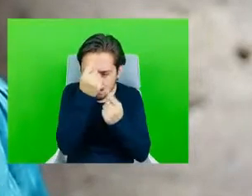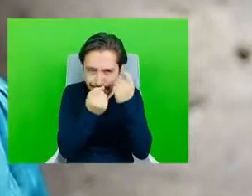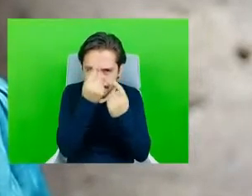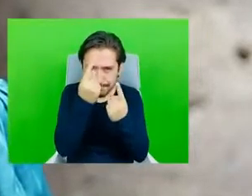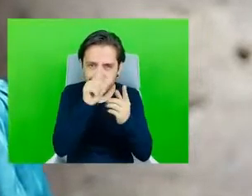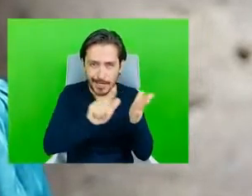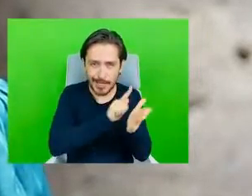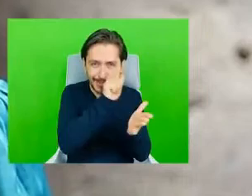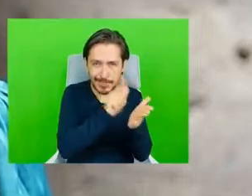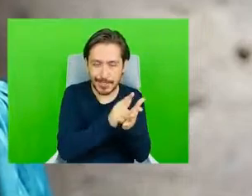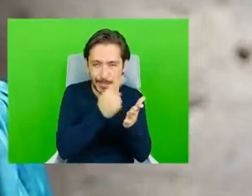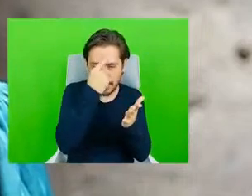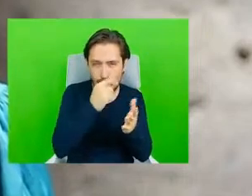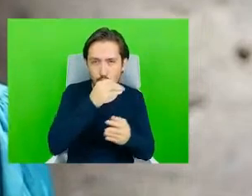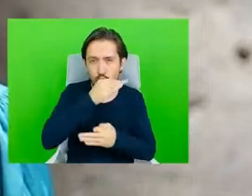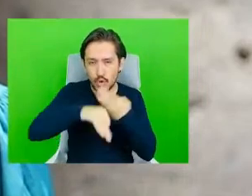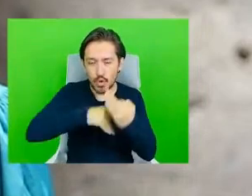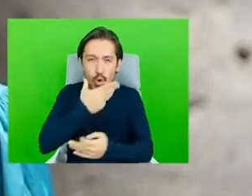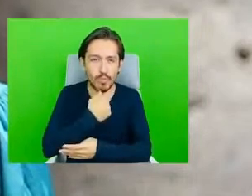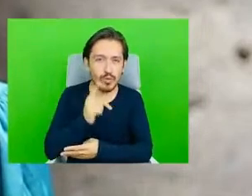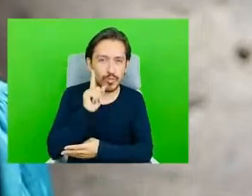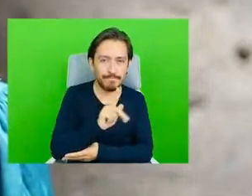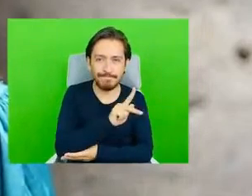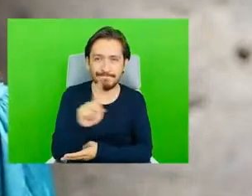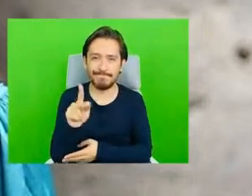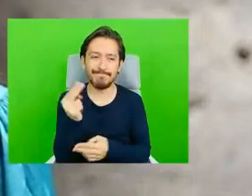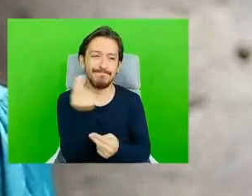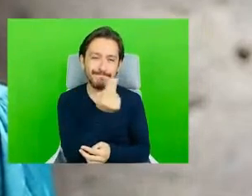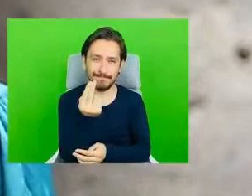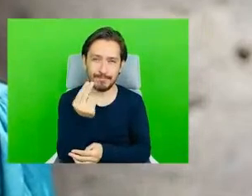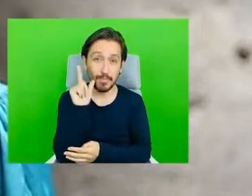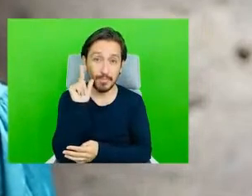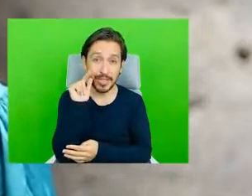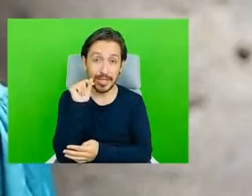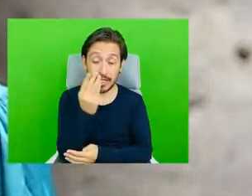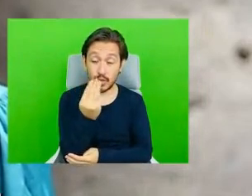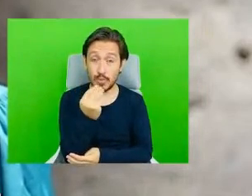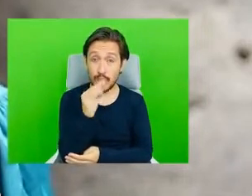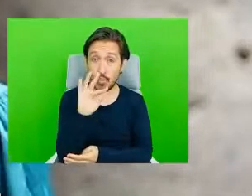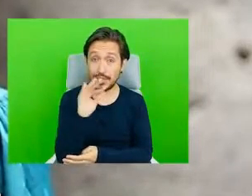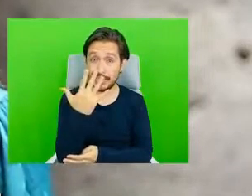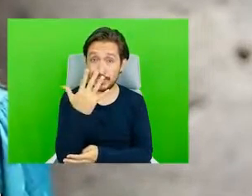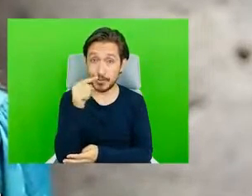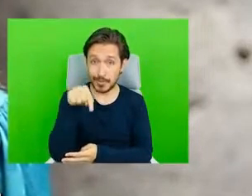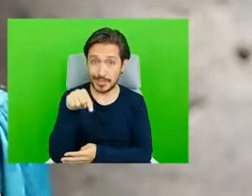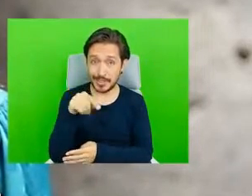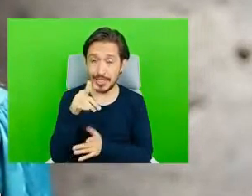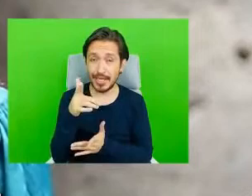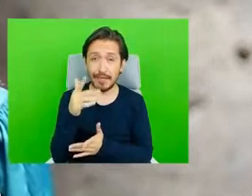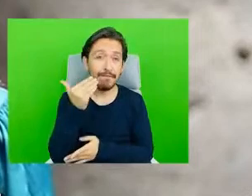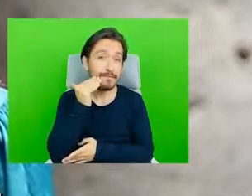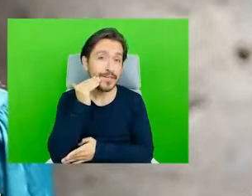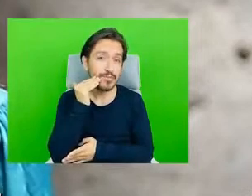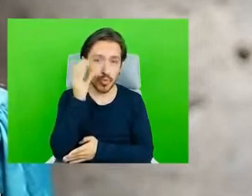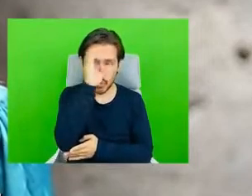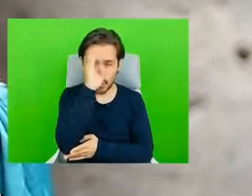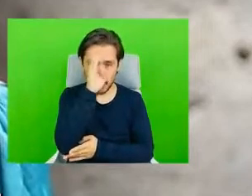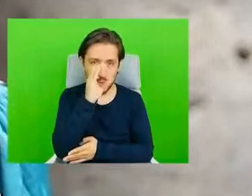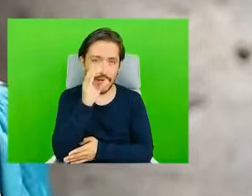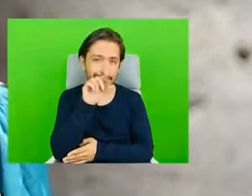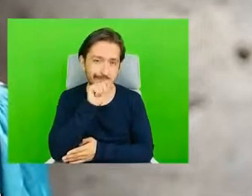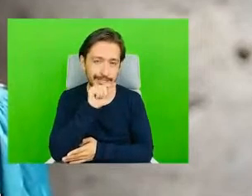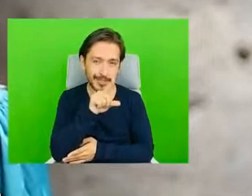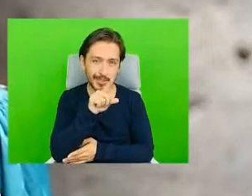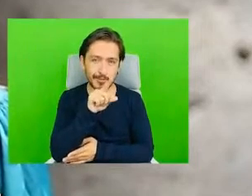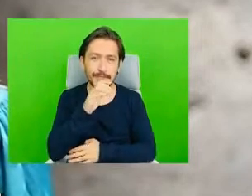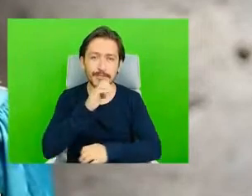políticas culturales que todas y todos necesitamos. Te esperamos mañana a las 9:45 en este canal de Facebook Cultura Jalisco y